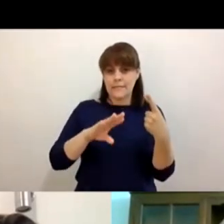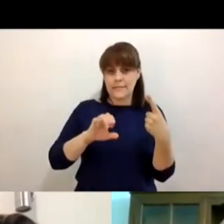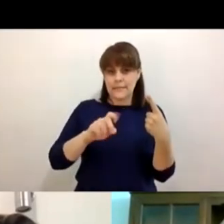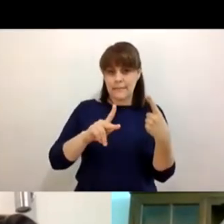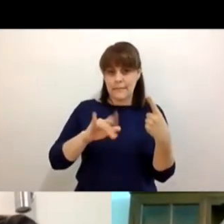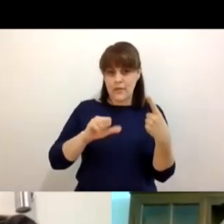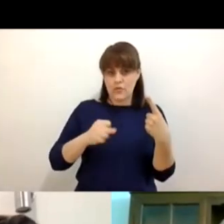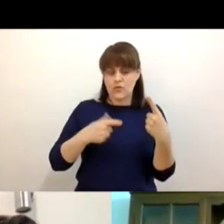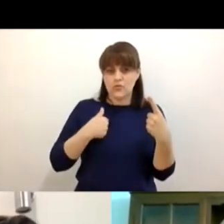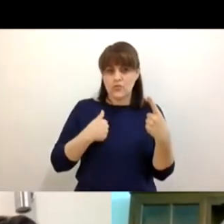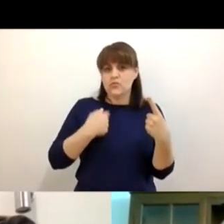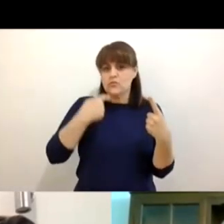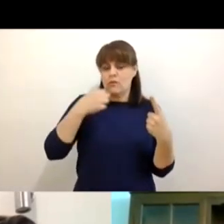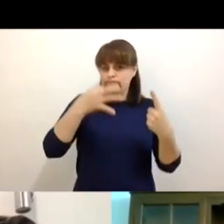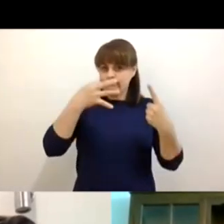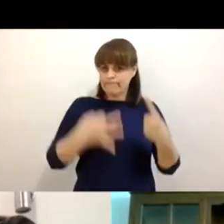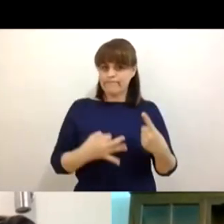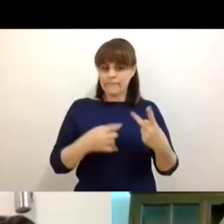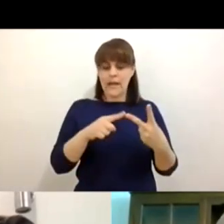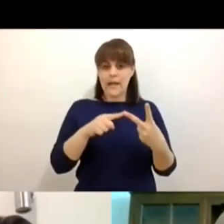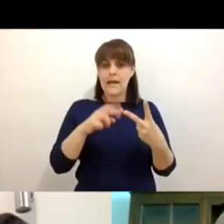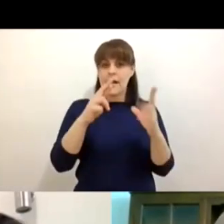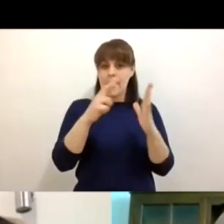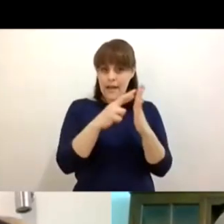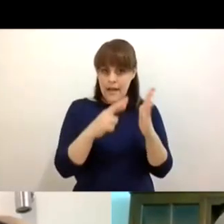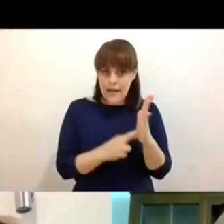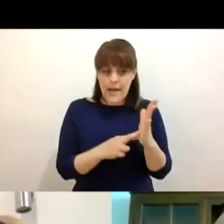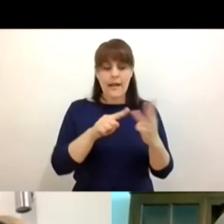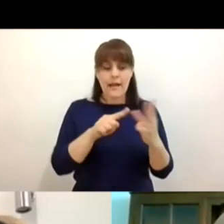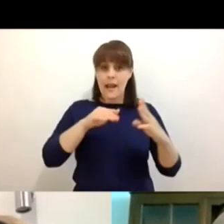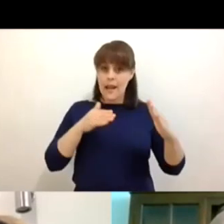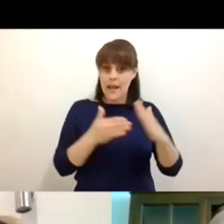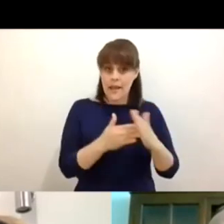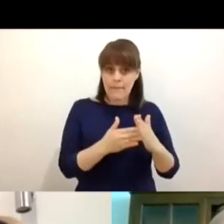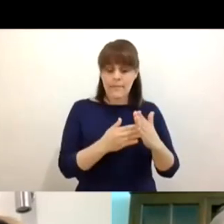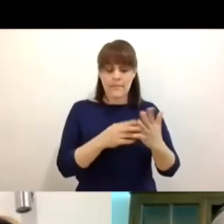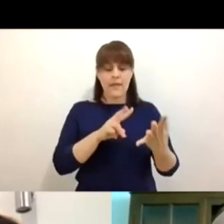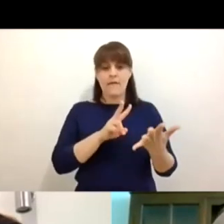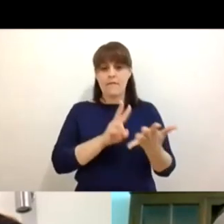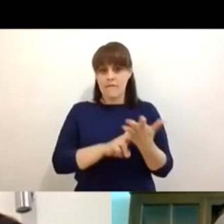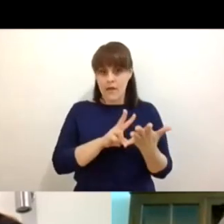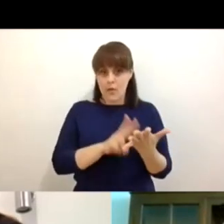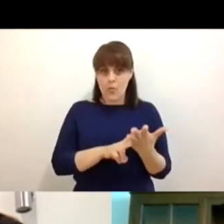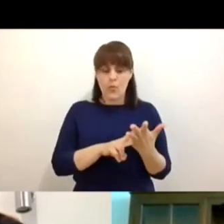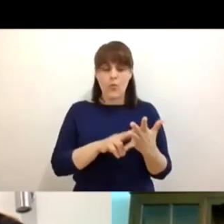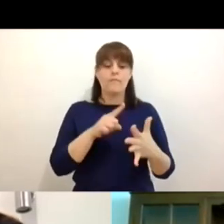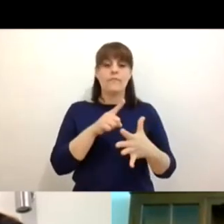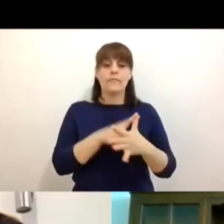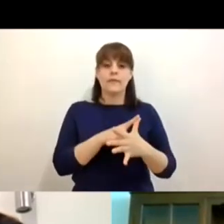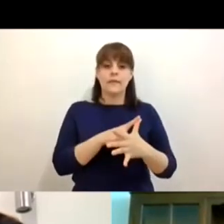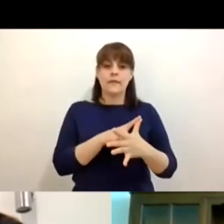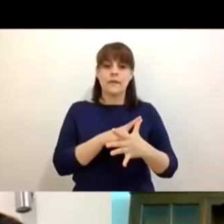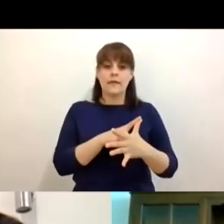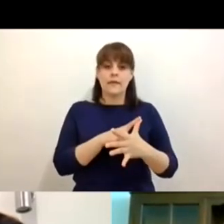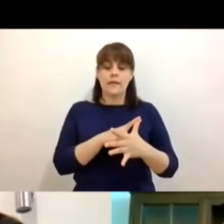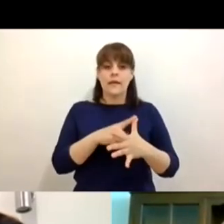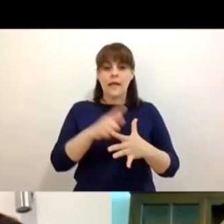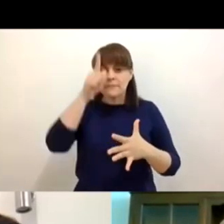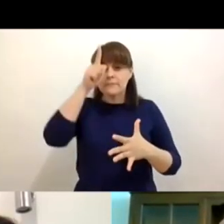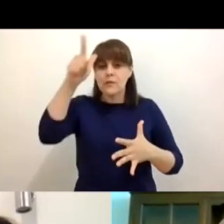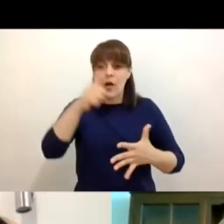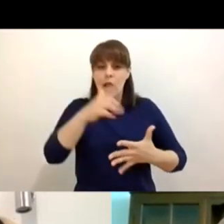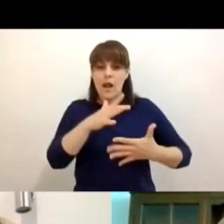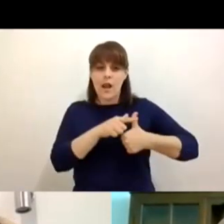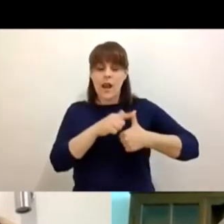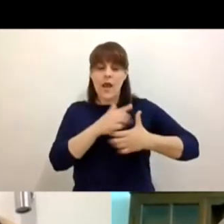reglas, límites, valores, formación espiritual y amor. ¿En qué proporción deben tener